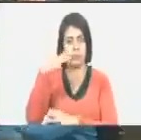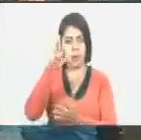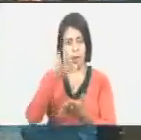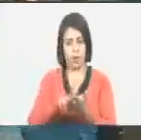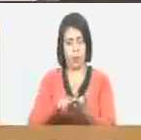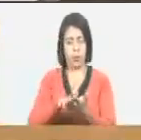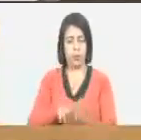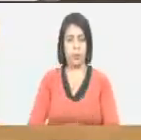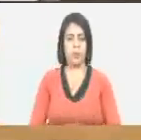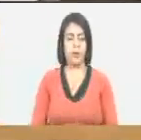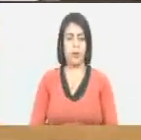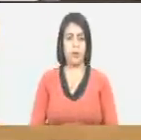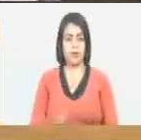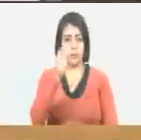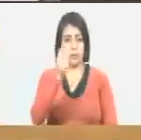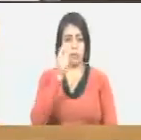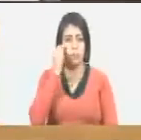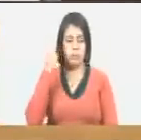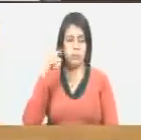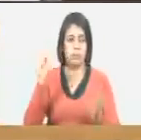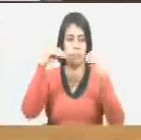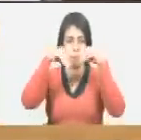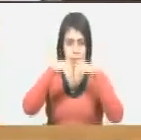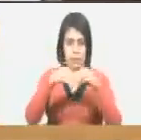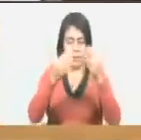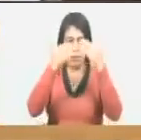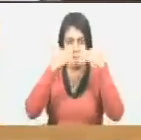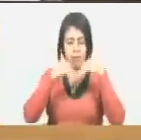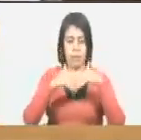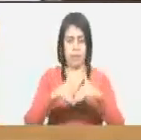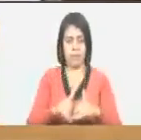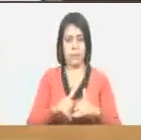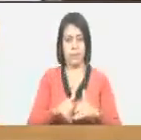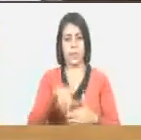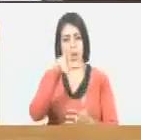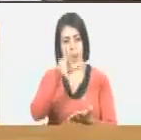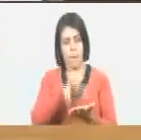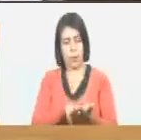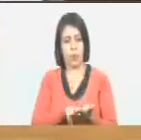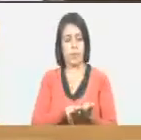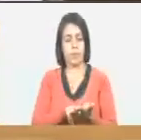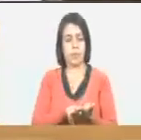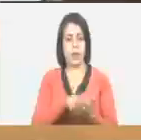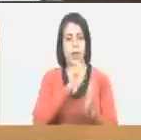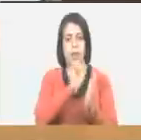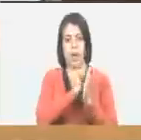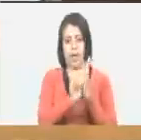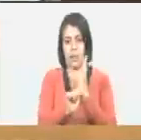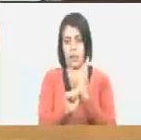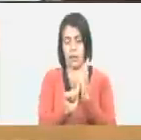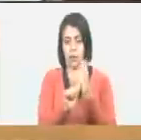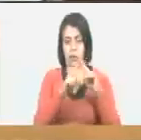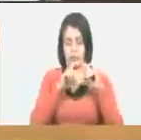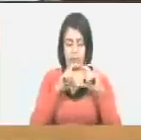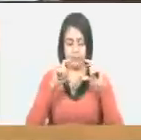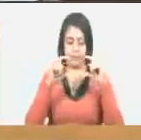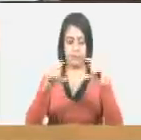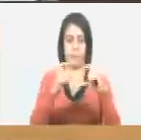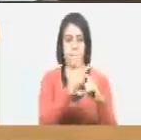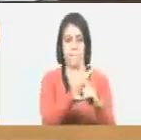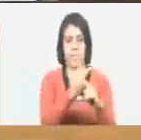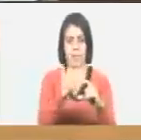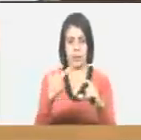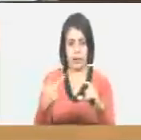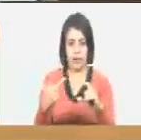aprobado. Las diputadas y diputados que estén de acuerdo con aprobar el nuevo